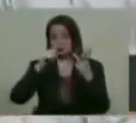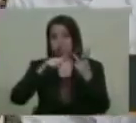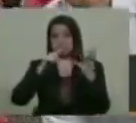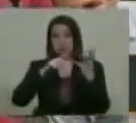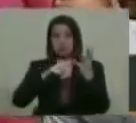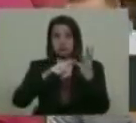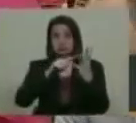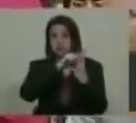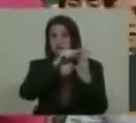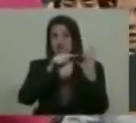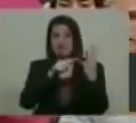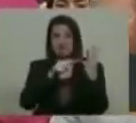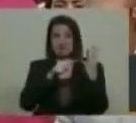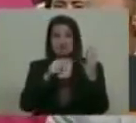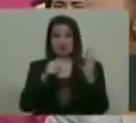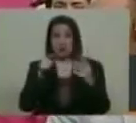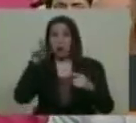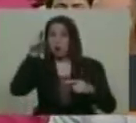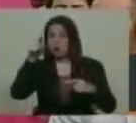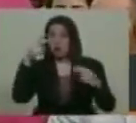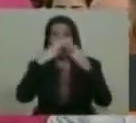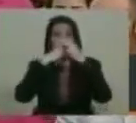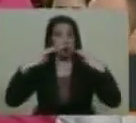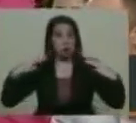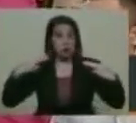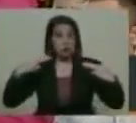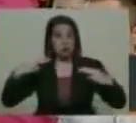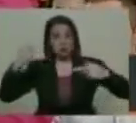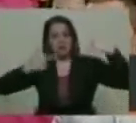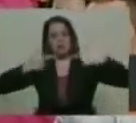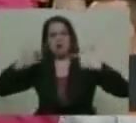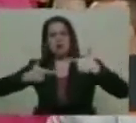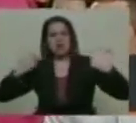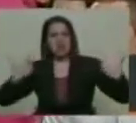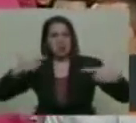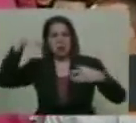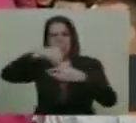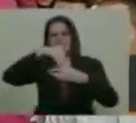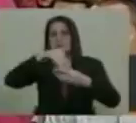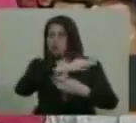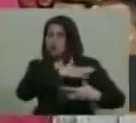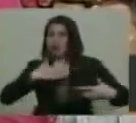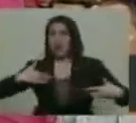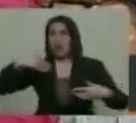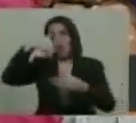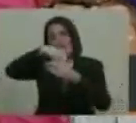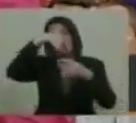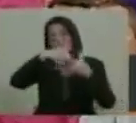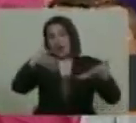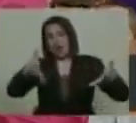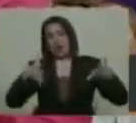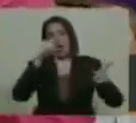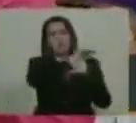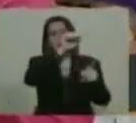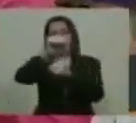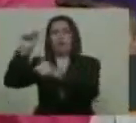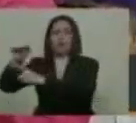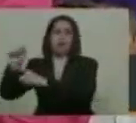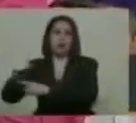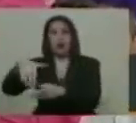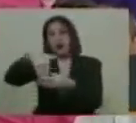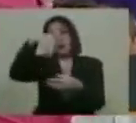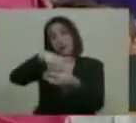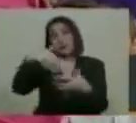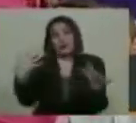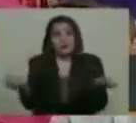Claudio Fermín, cumplan su palabra, vamos a medirnos, yo quiero ir a elecciones y ganarle con votos a ustedes.